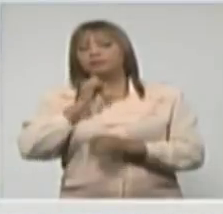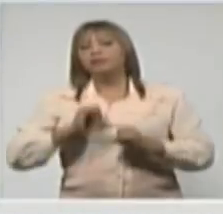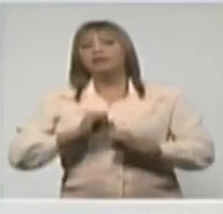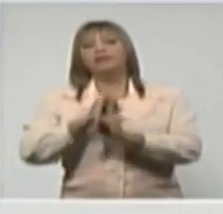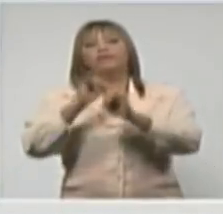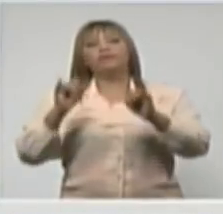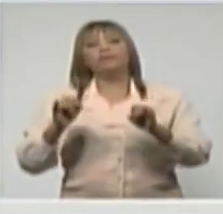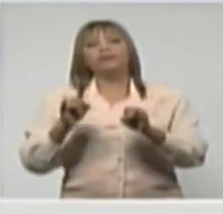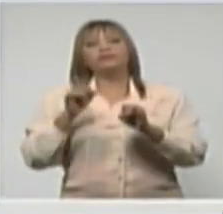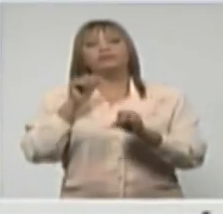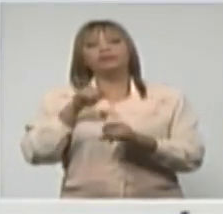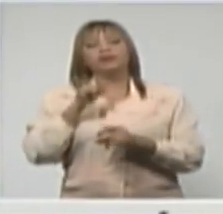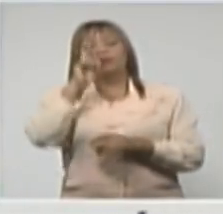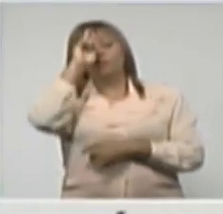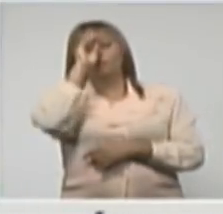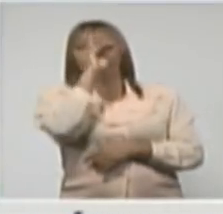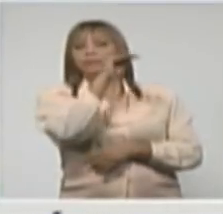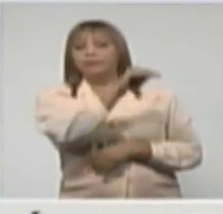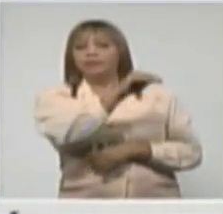nuestros hospitales